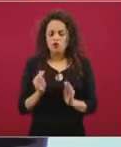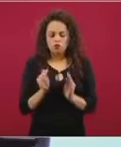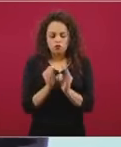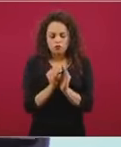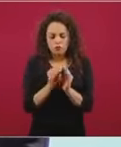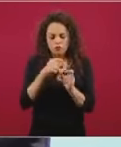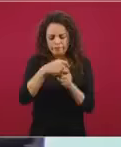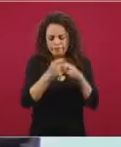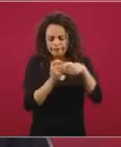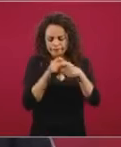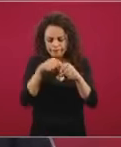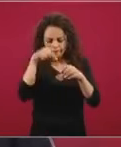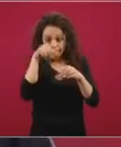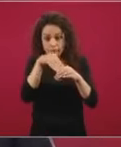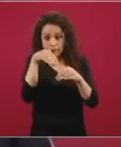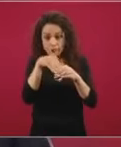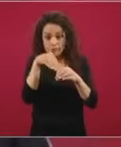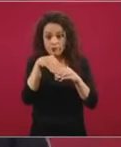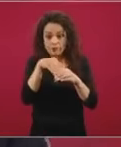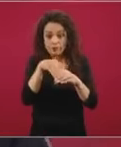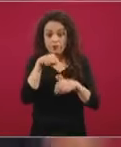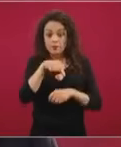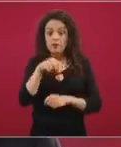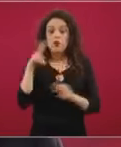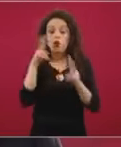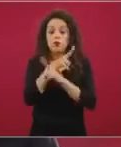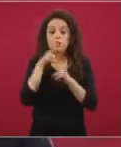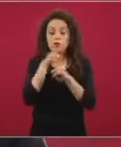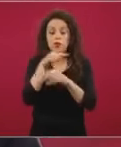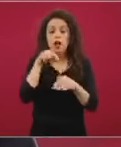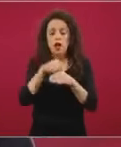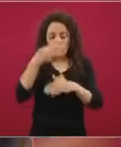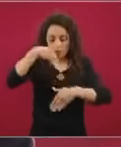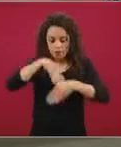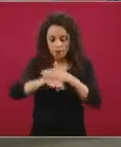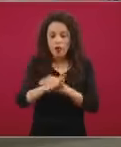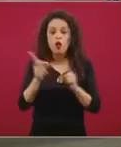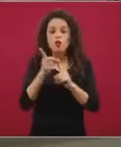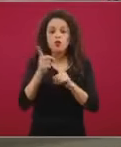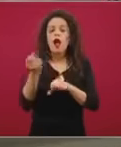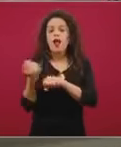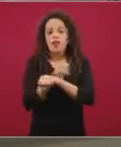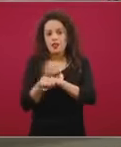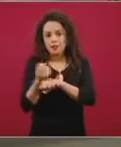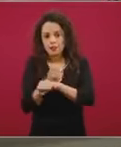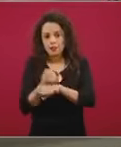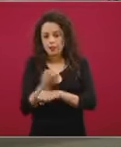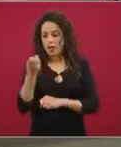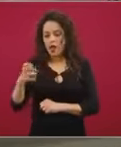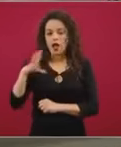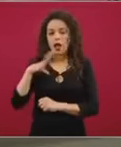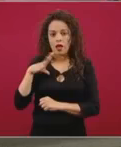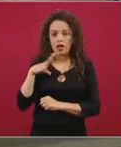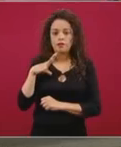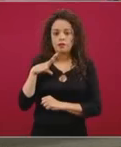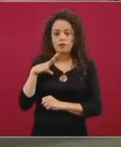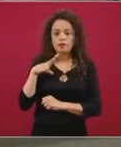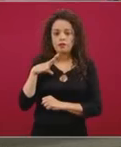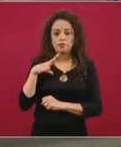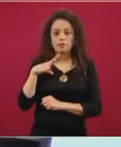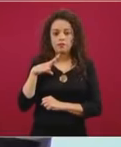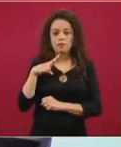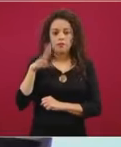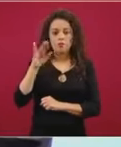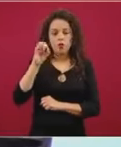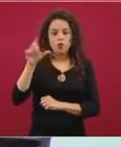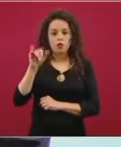microscópicos en donde el oxígeno entra hacia la sangre y de la sangre se extrae dióxido de carbono. Al entrar con